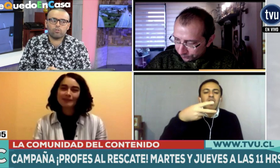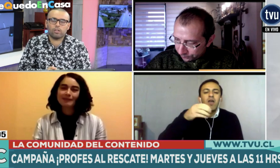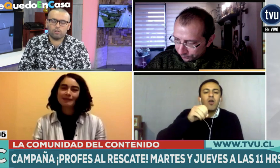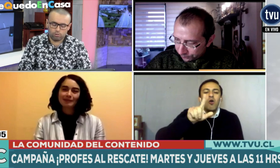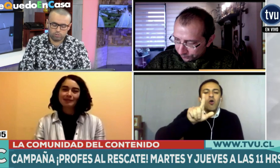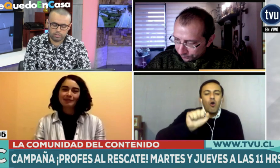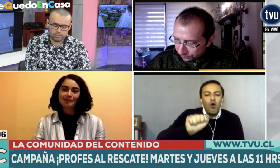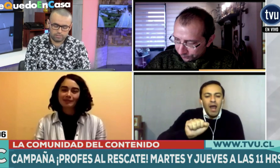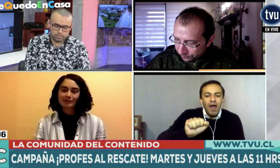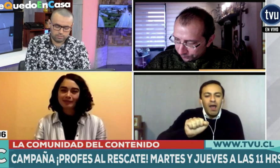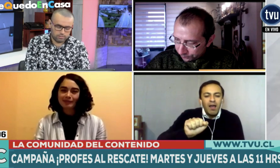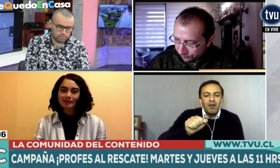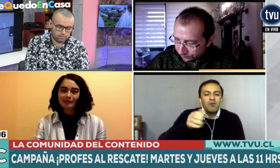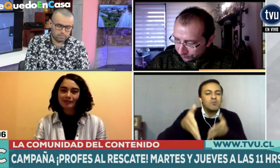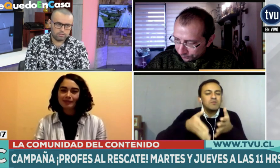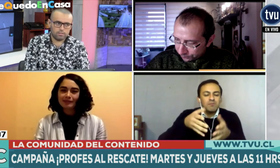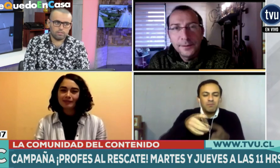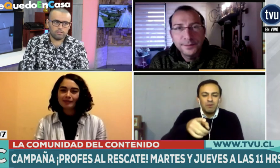del contenido, José?